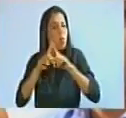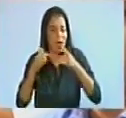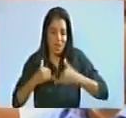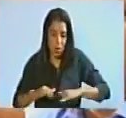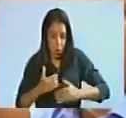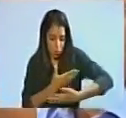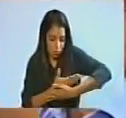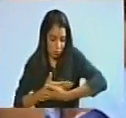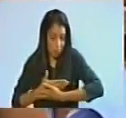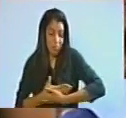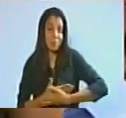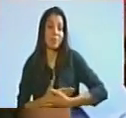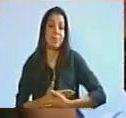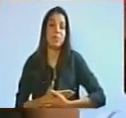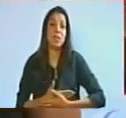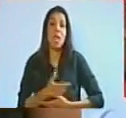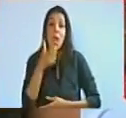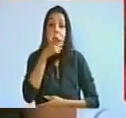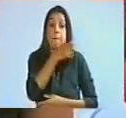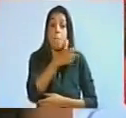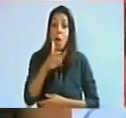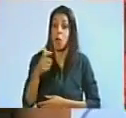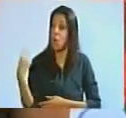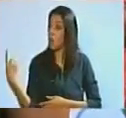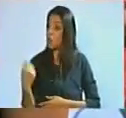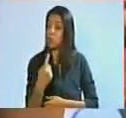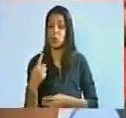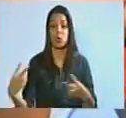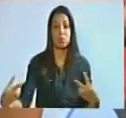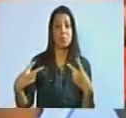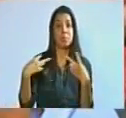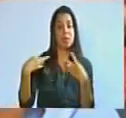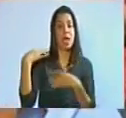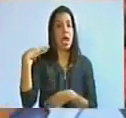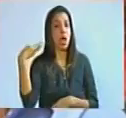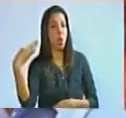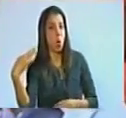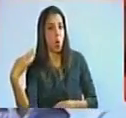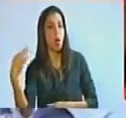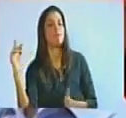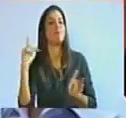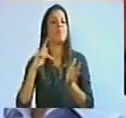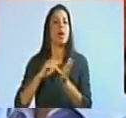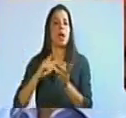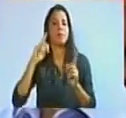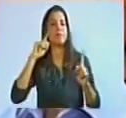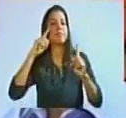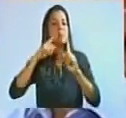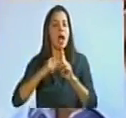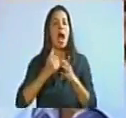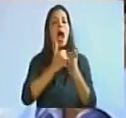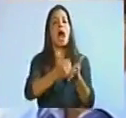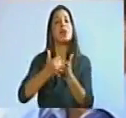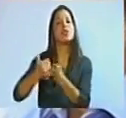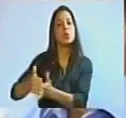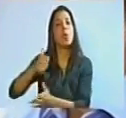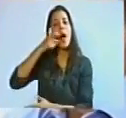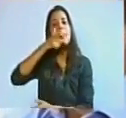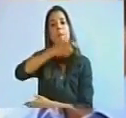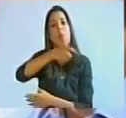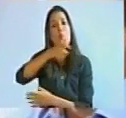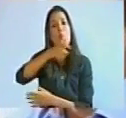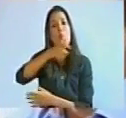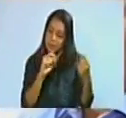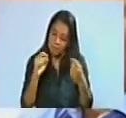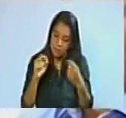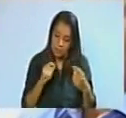el poder originario que nosotros representamos siempre va a buscar lo mejor para nuestro pueblo, que